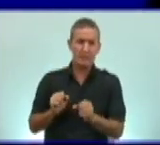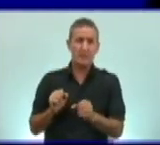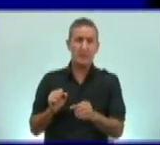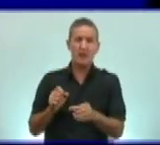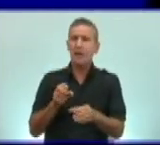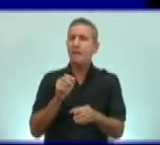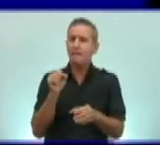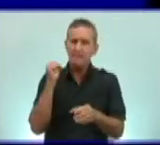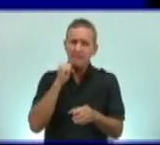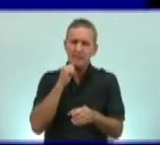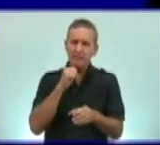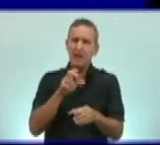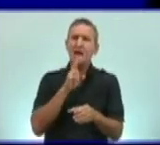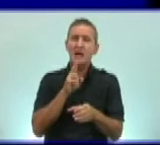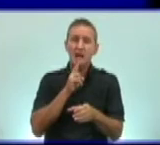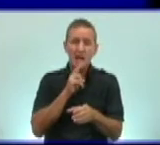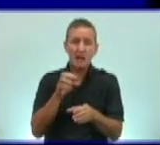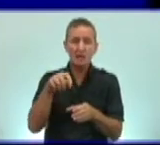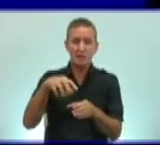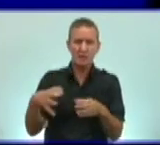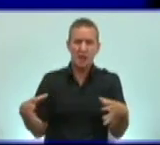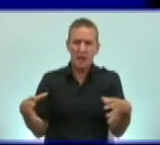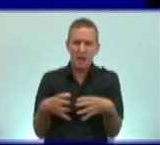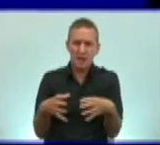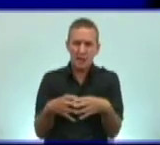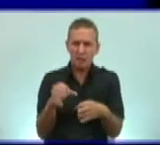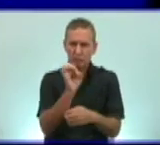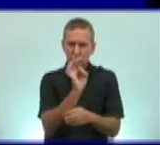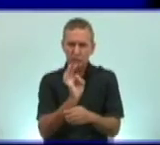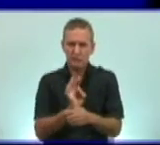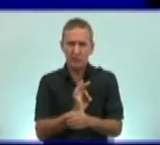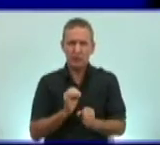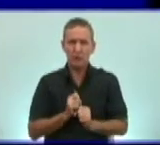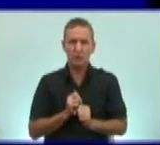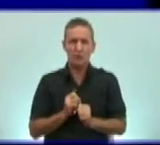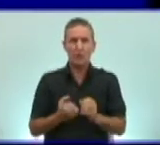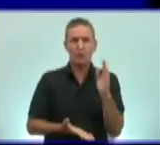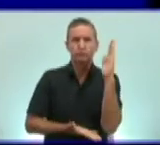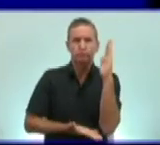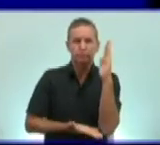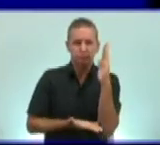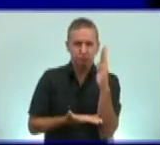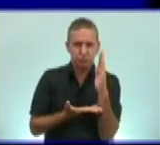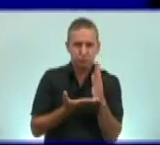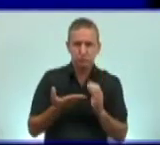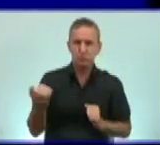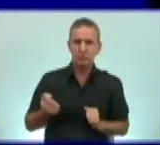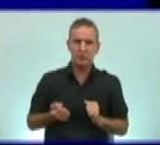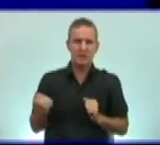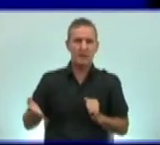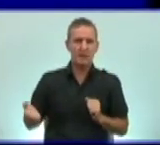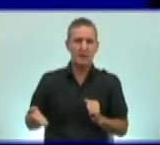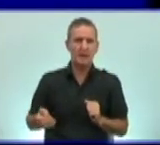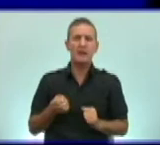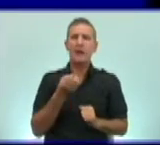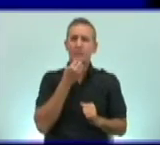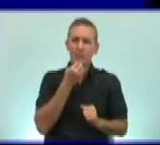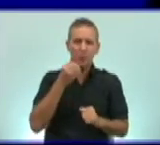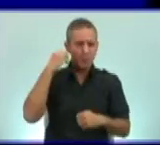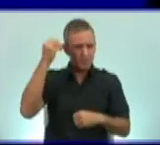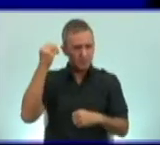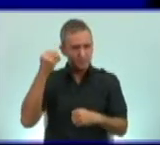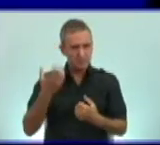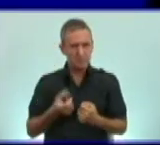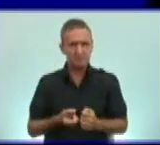agua, entonces la concentración de los iones pues va a aumentar. Muy rápido puedo pensar en lo siguiente. Cuando tenemos